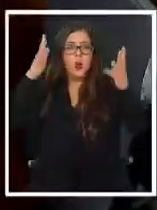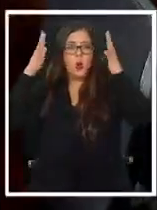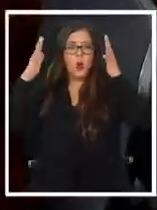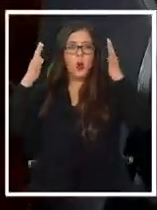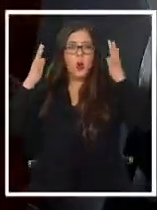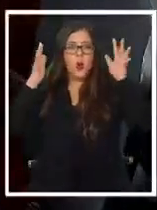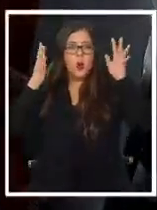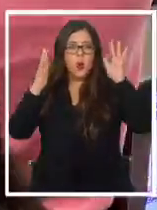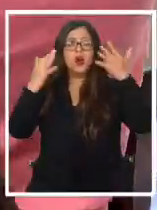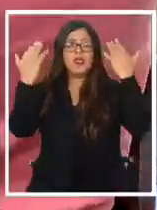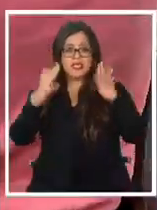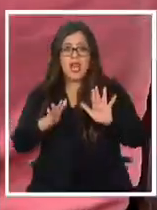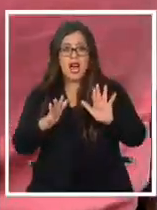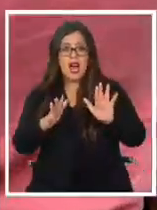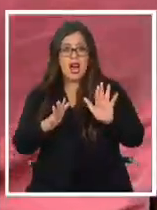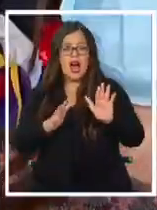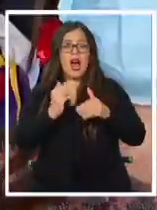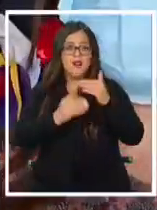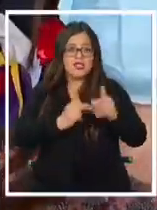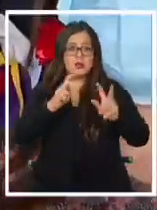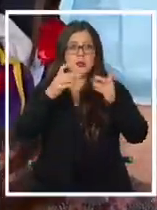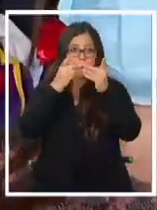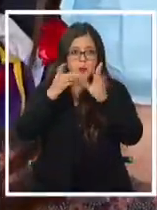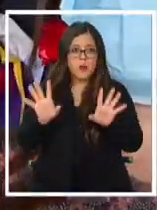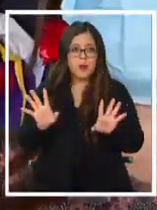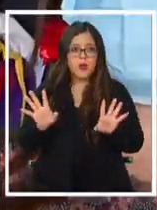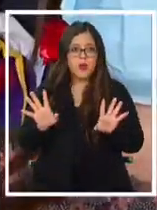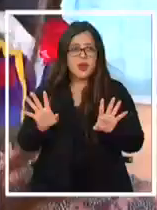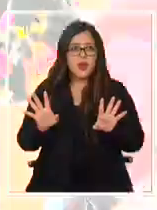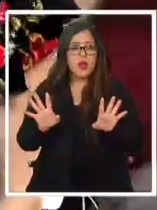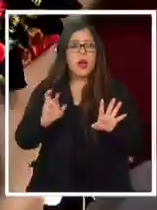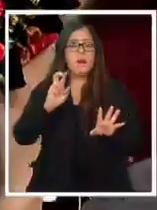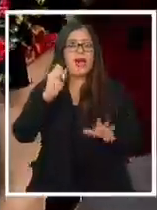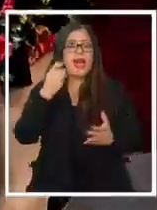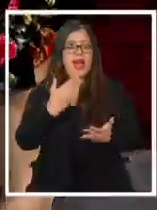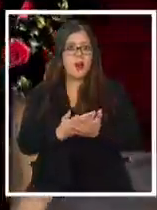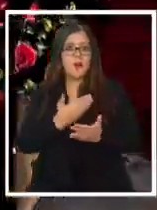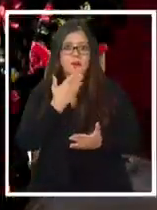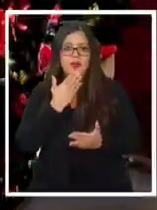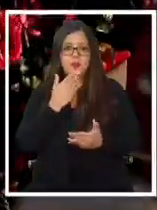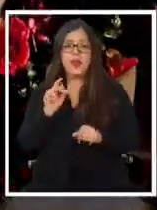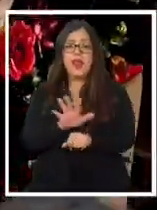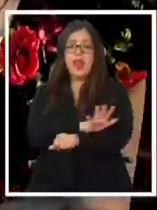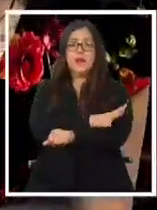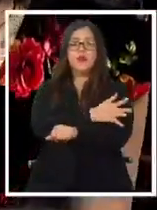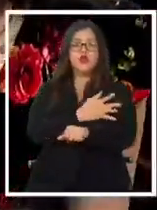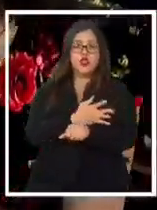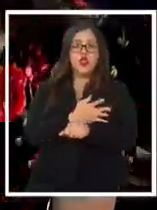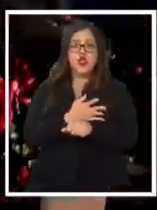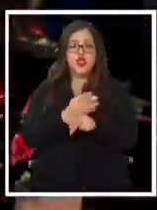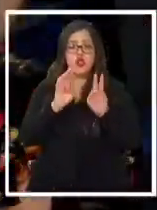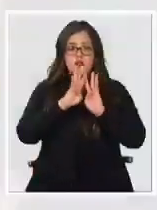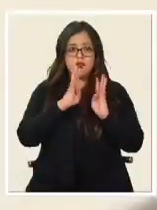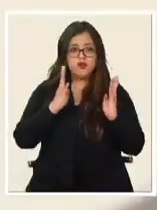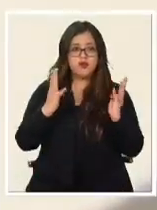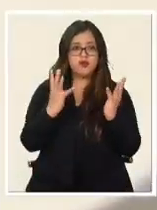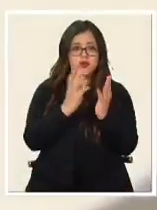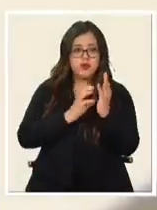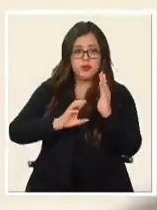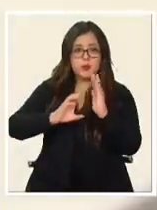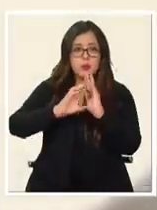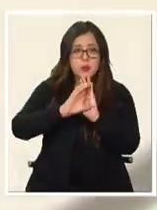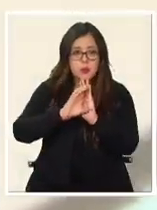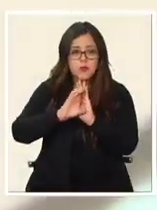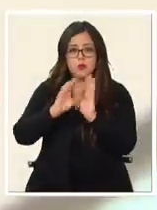Un paso de democracia, un paso para la paz. La emoción se apoderó del pleno de la Convención